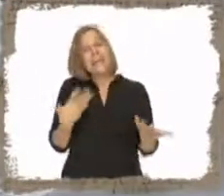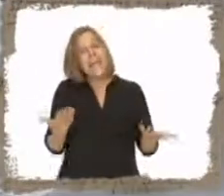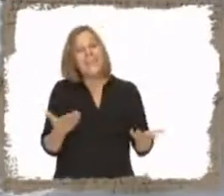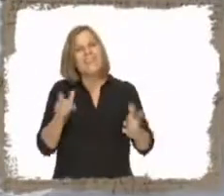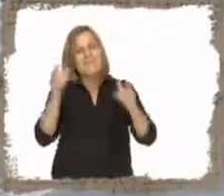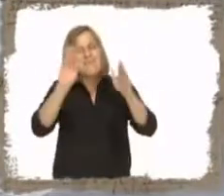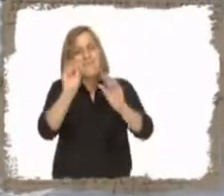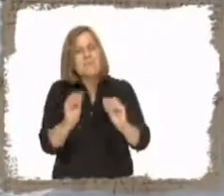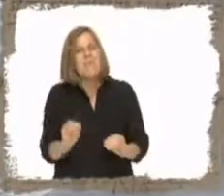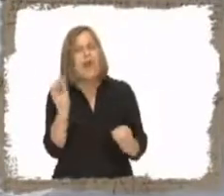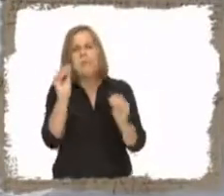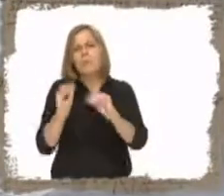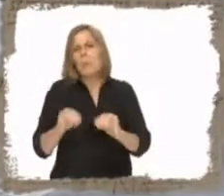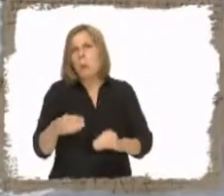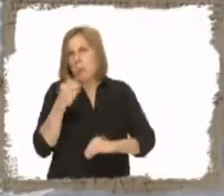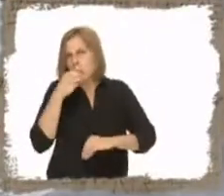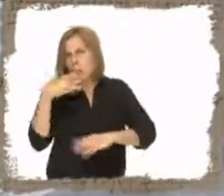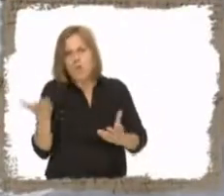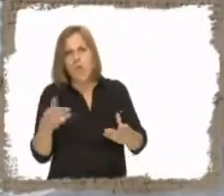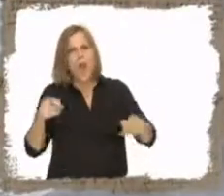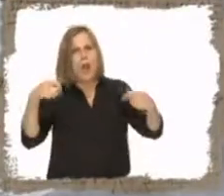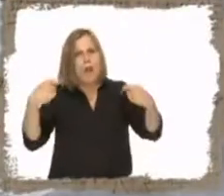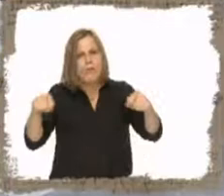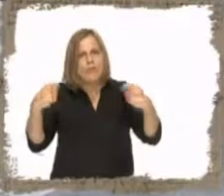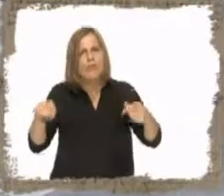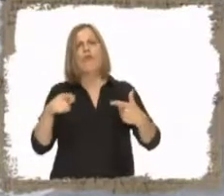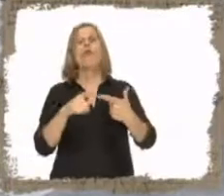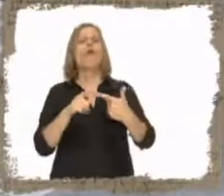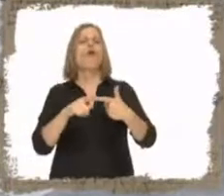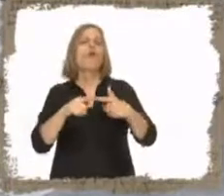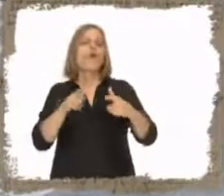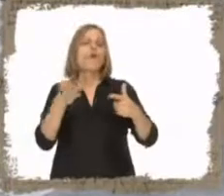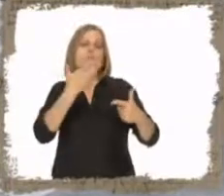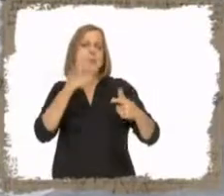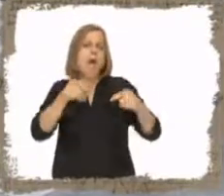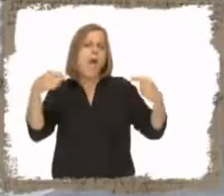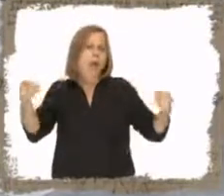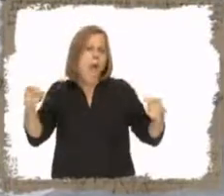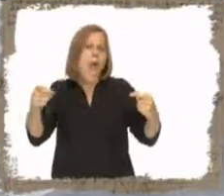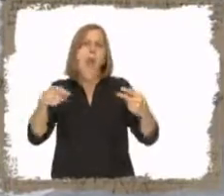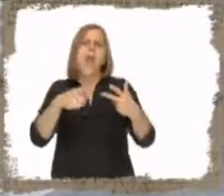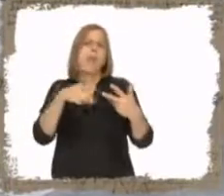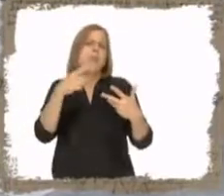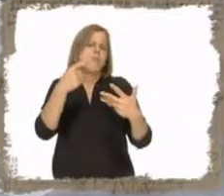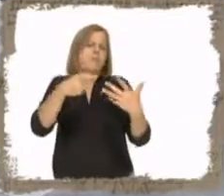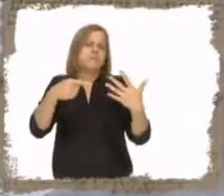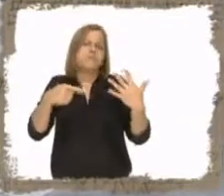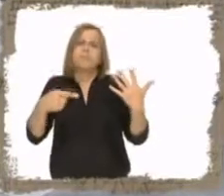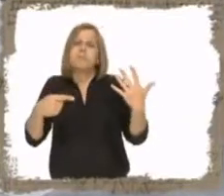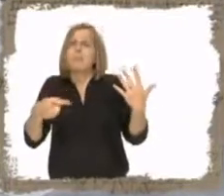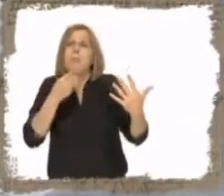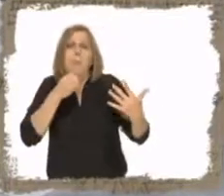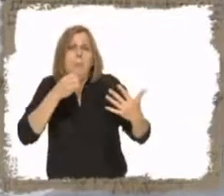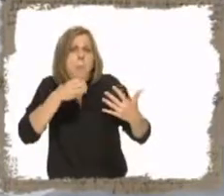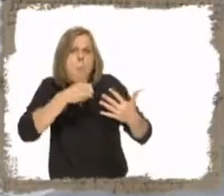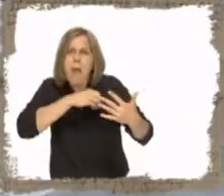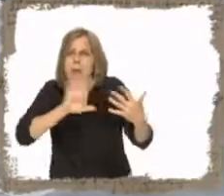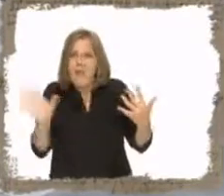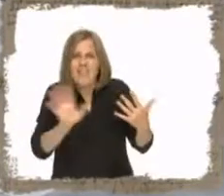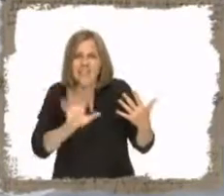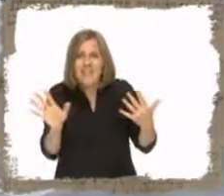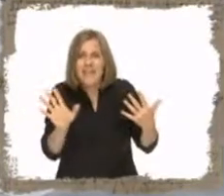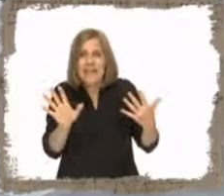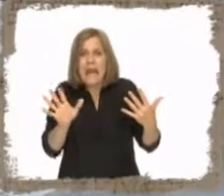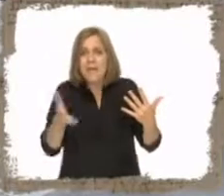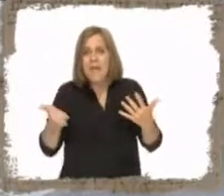vos podés hacer un collage, qué sé yo, en un cartón, en una hoja de papel, en un papel de diarios, en cualquier